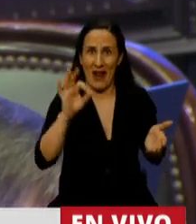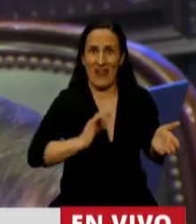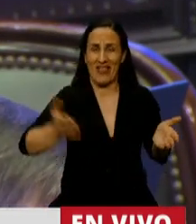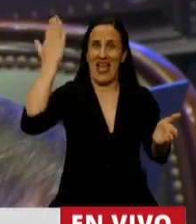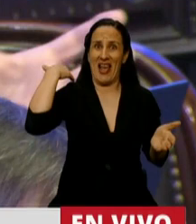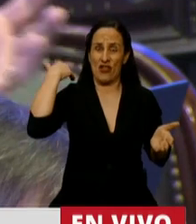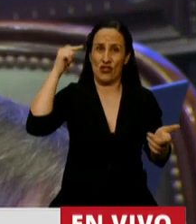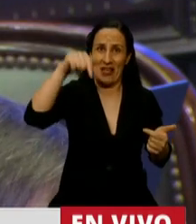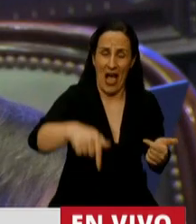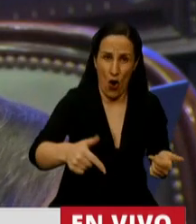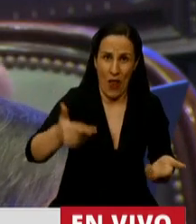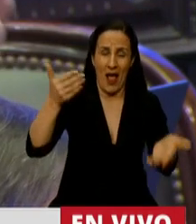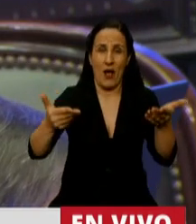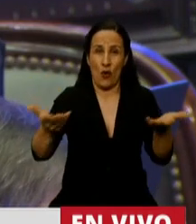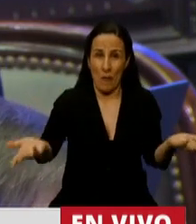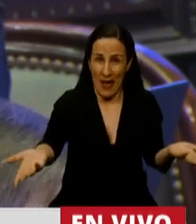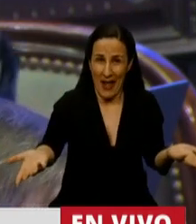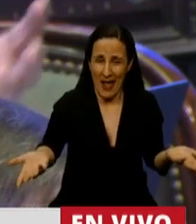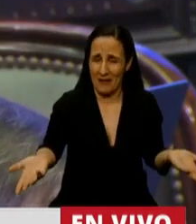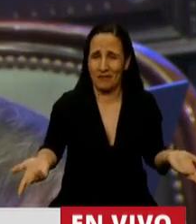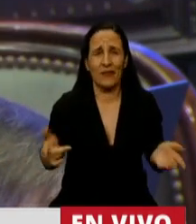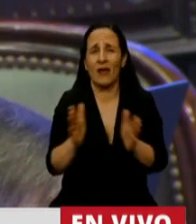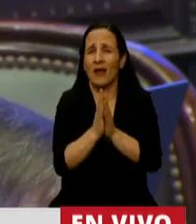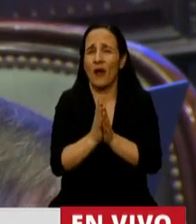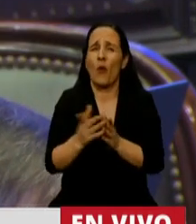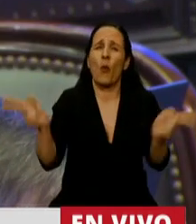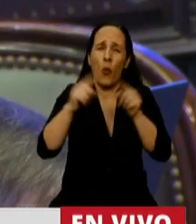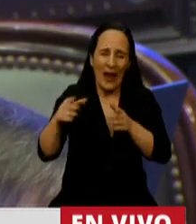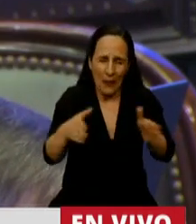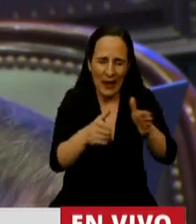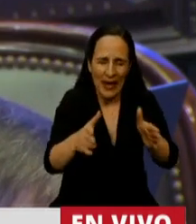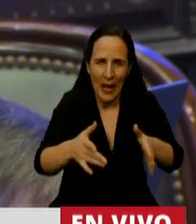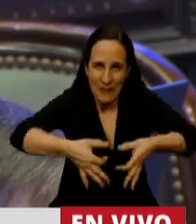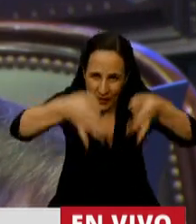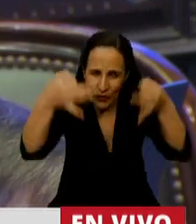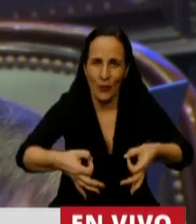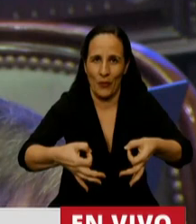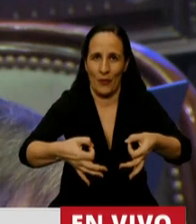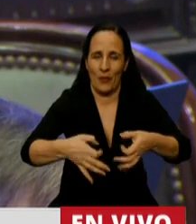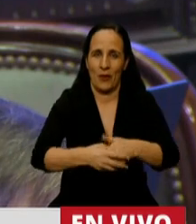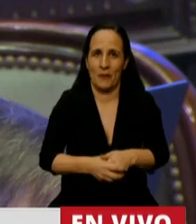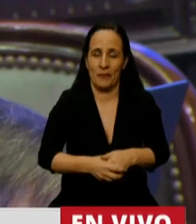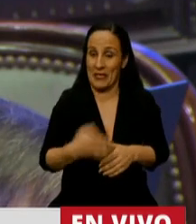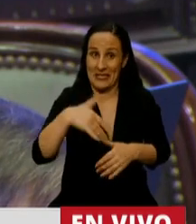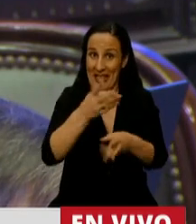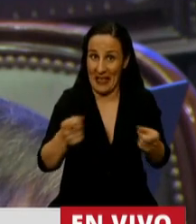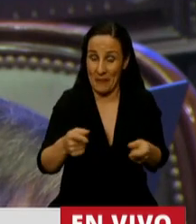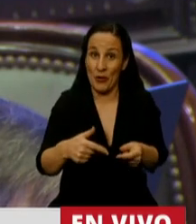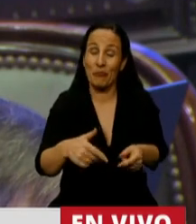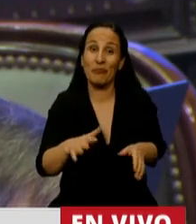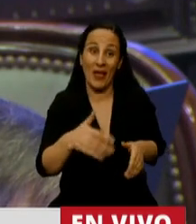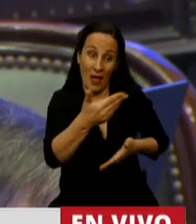entonces retomemos el camino de la sensatez y termino mire votar este presupuesto